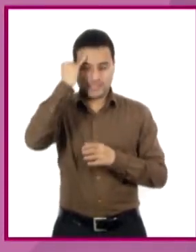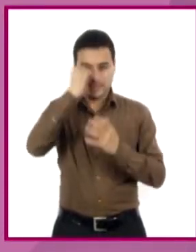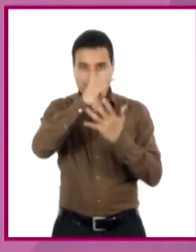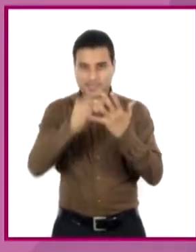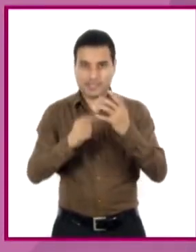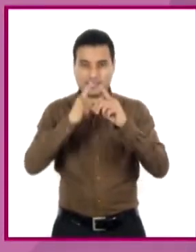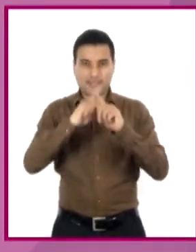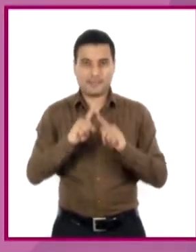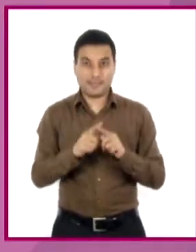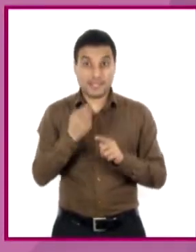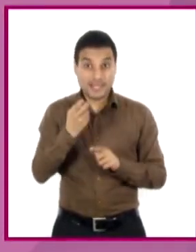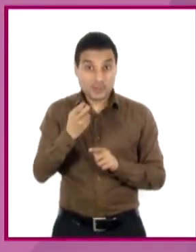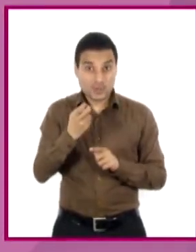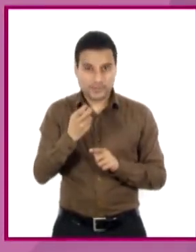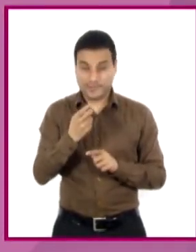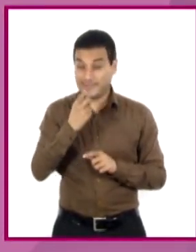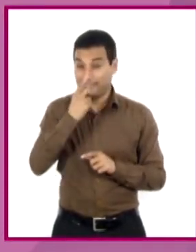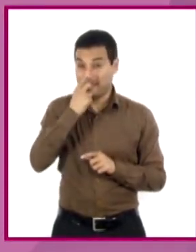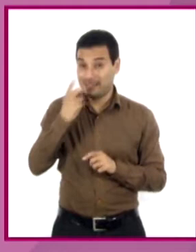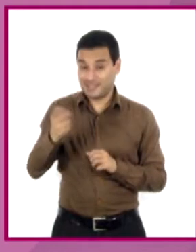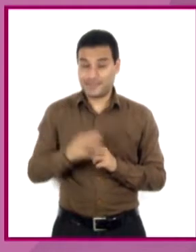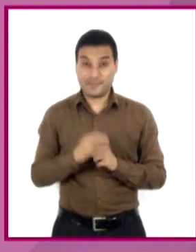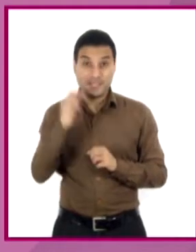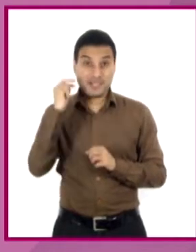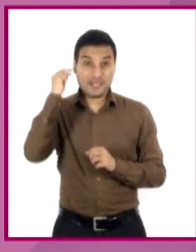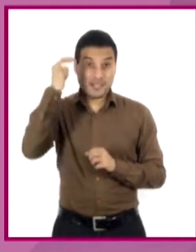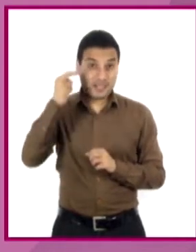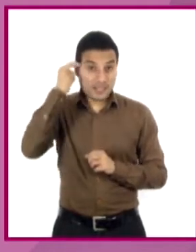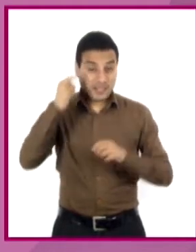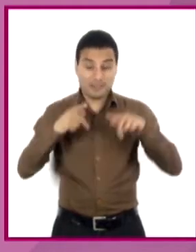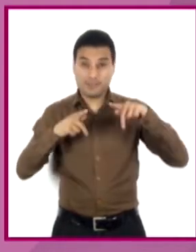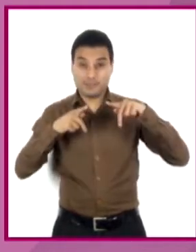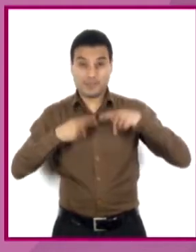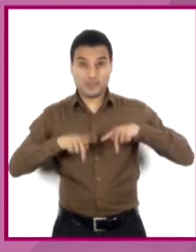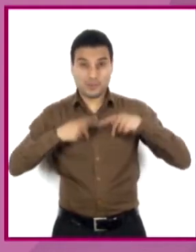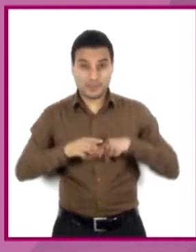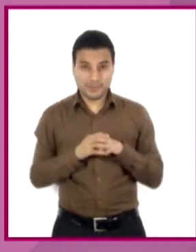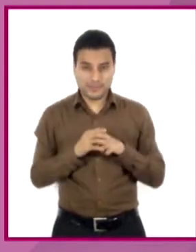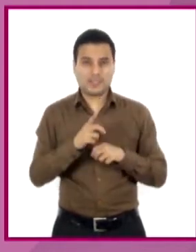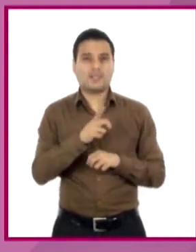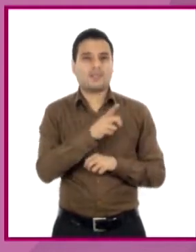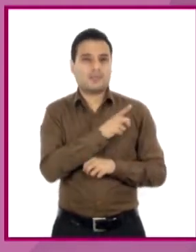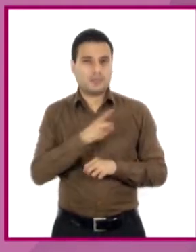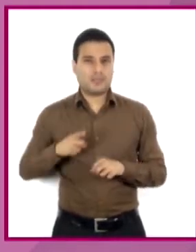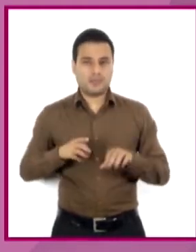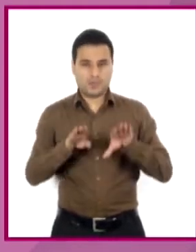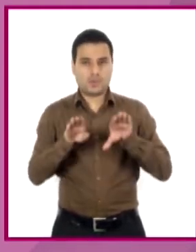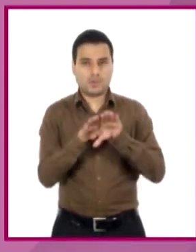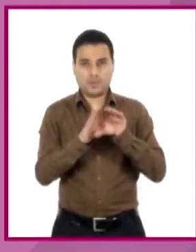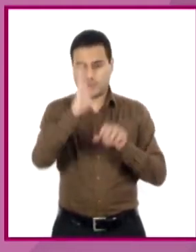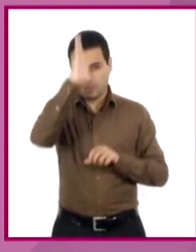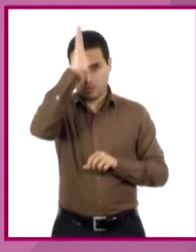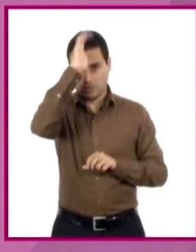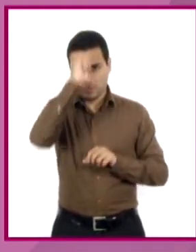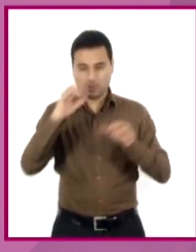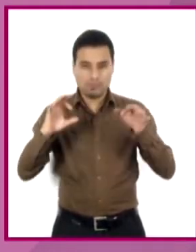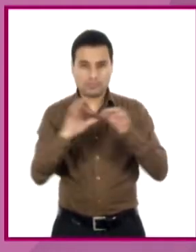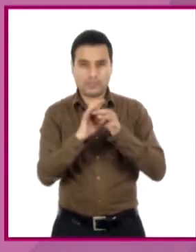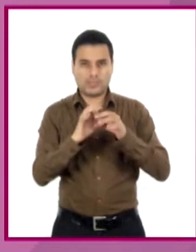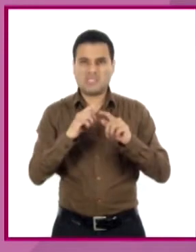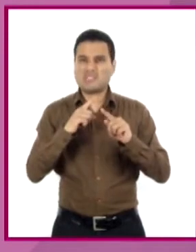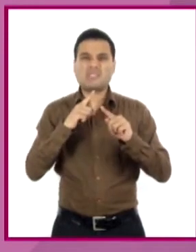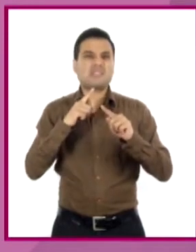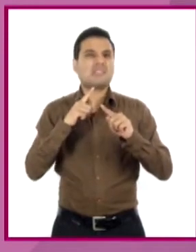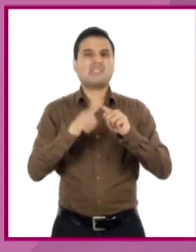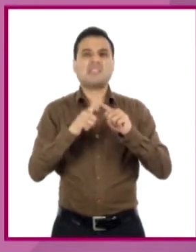otras cosas, estableció que entre el rey y el pueblo debía existir un contrato, pues la soberanía reside en este